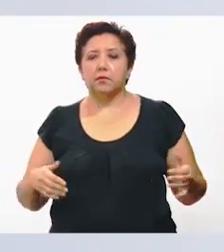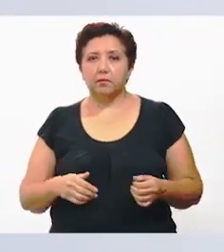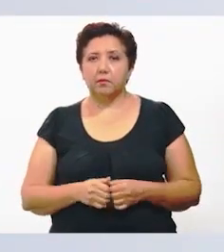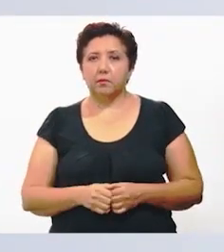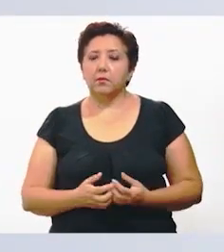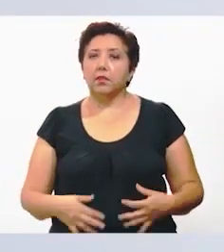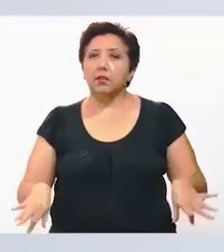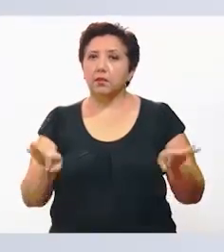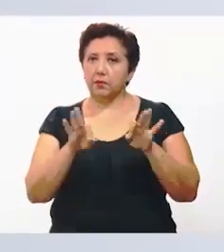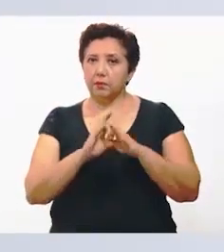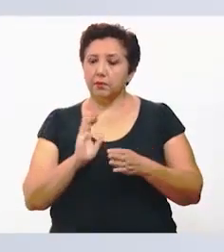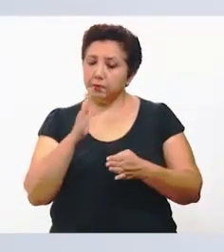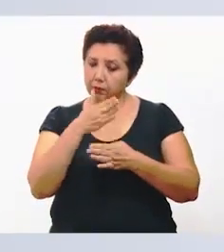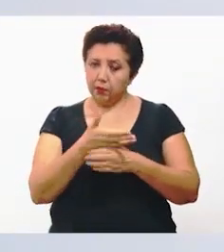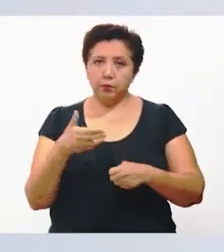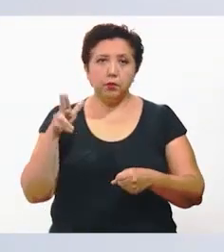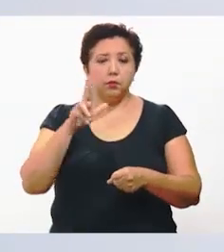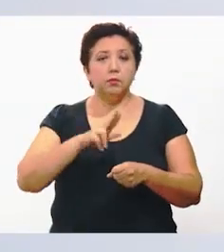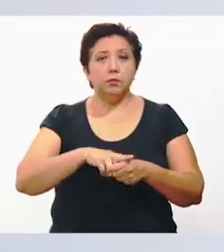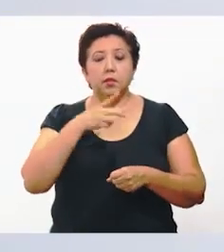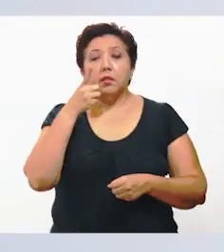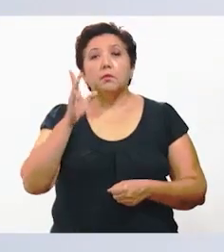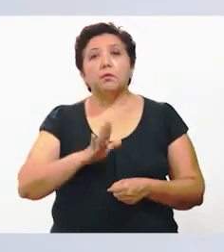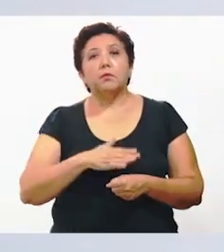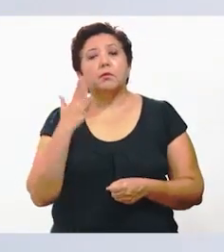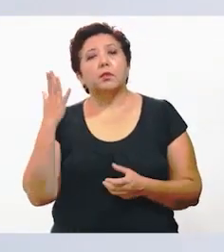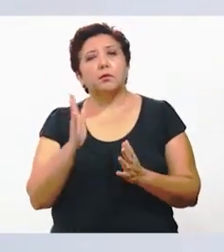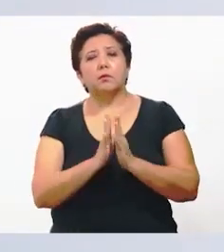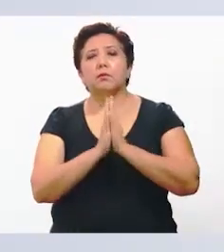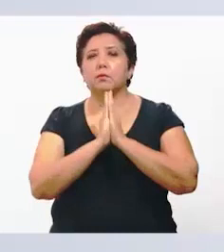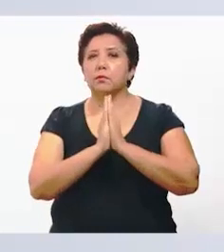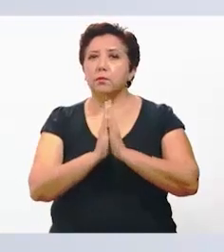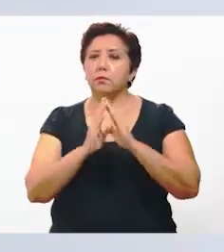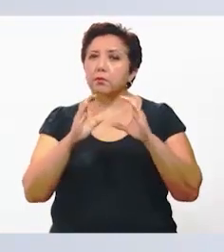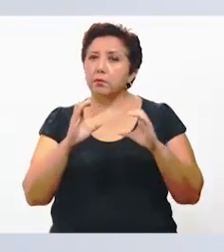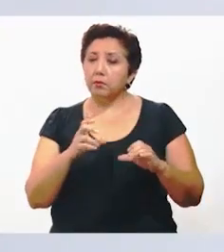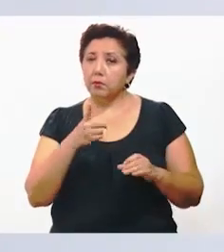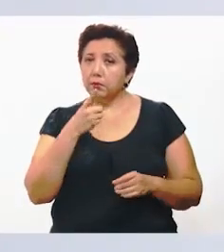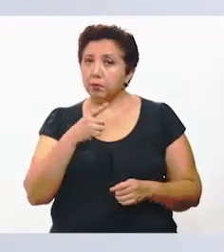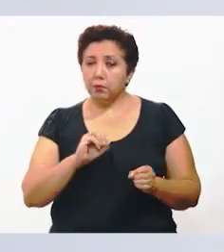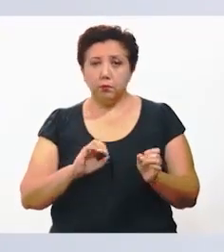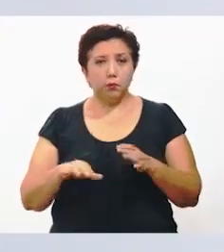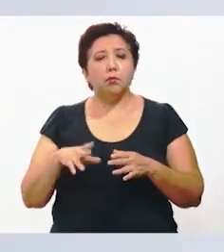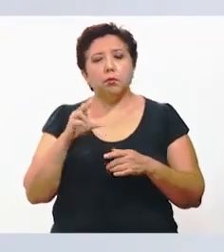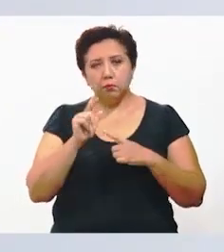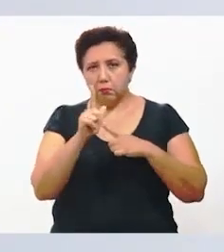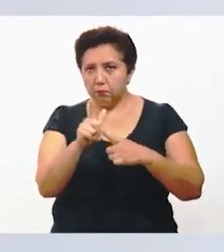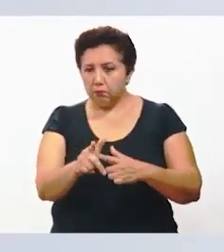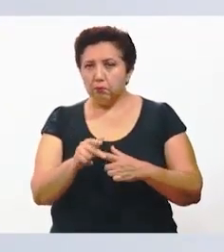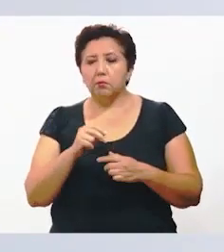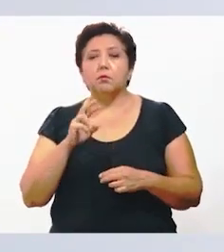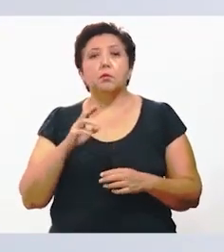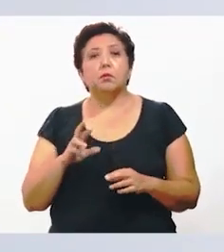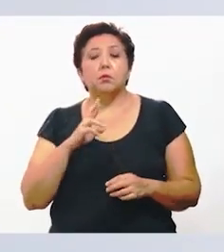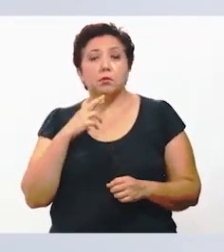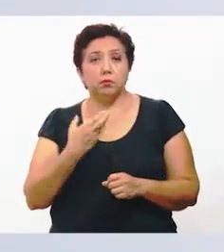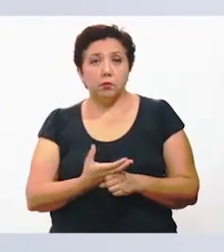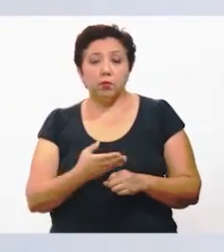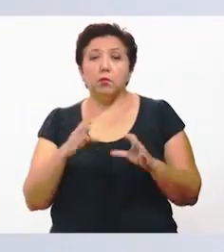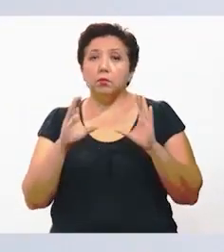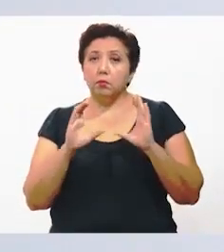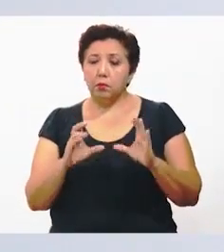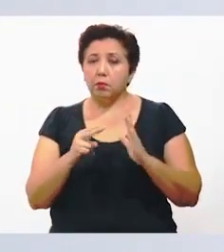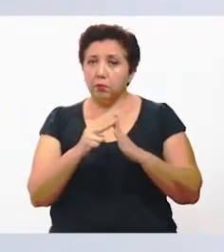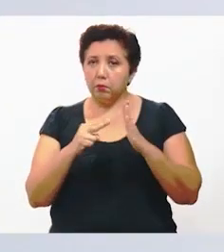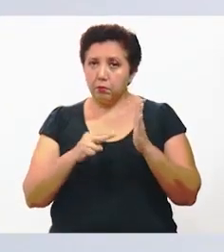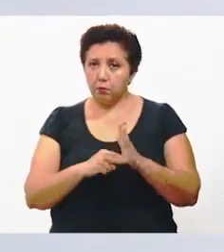incremento importante en los ingresos hospitalarios, por lo que pedimos a la población no bajar la guardia y continuar actuando con responsabilidad